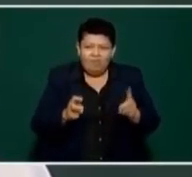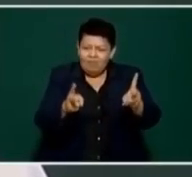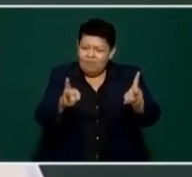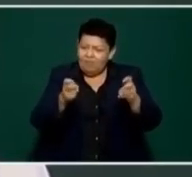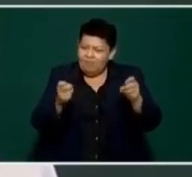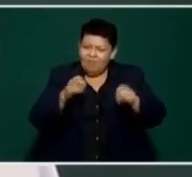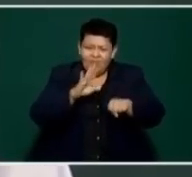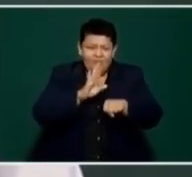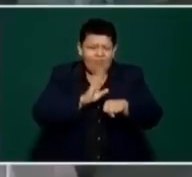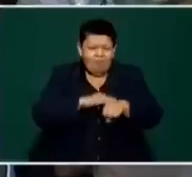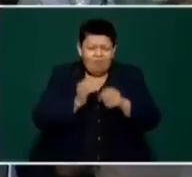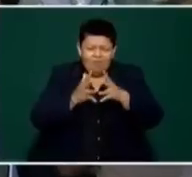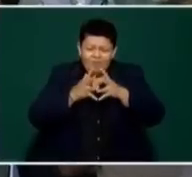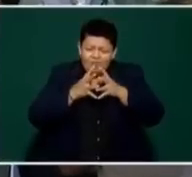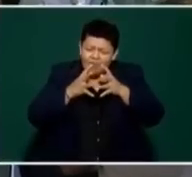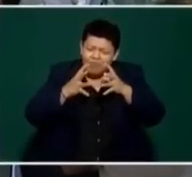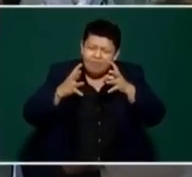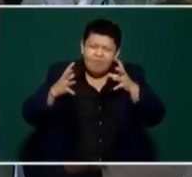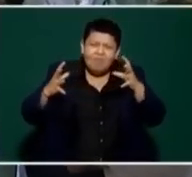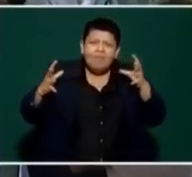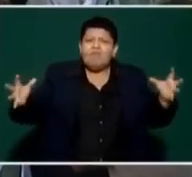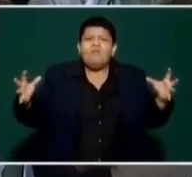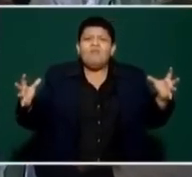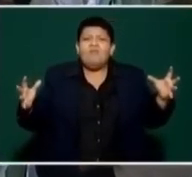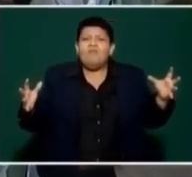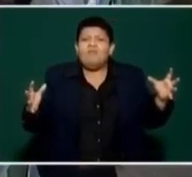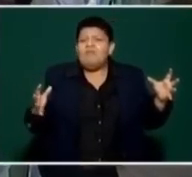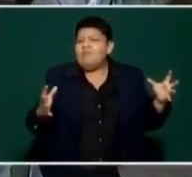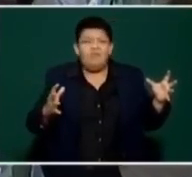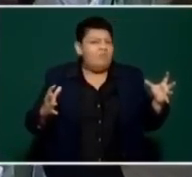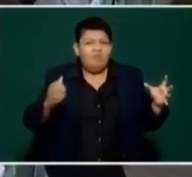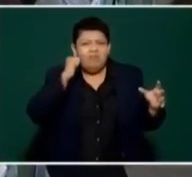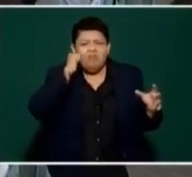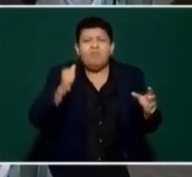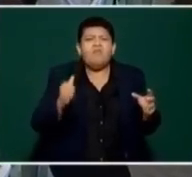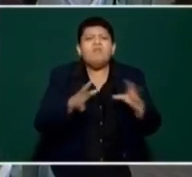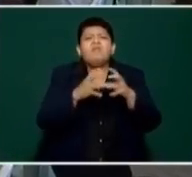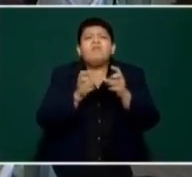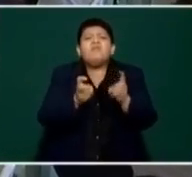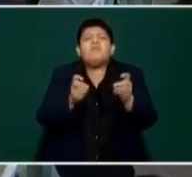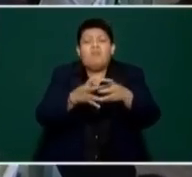grande, ni siquiera saquearon